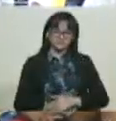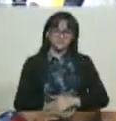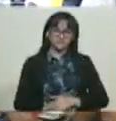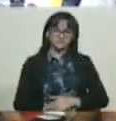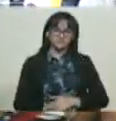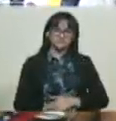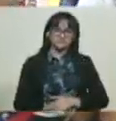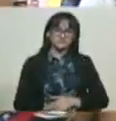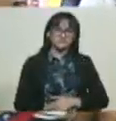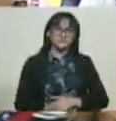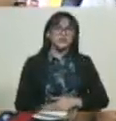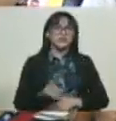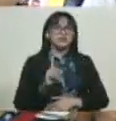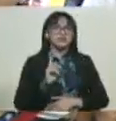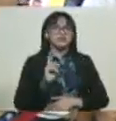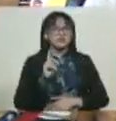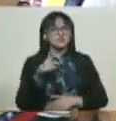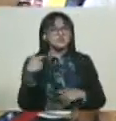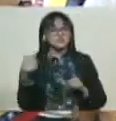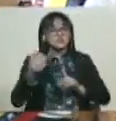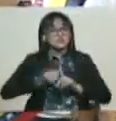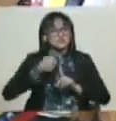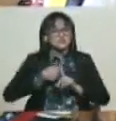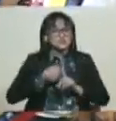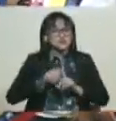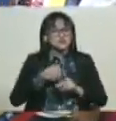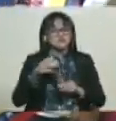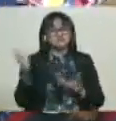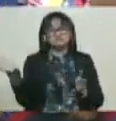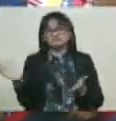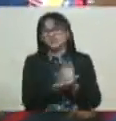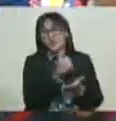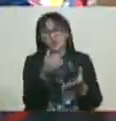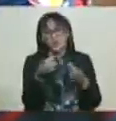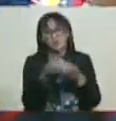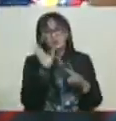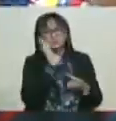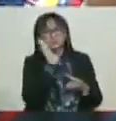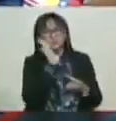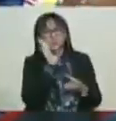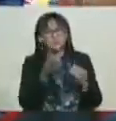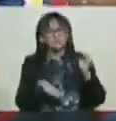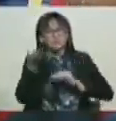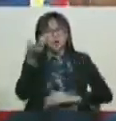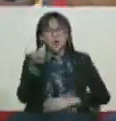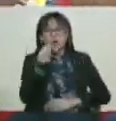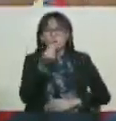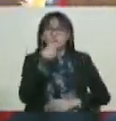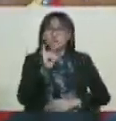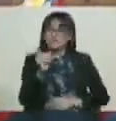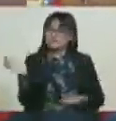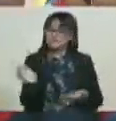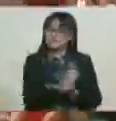tenemos que combatir con fuerza el machaqueo y las mafias criminales de la economía